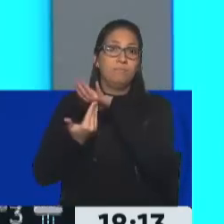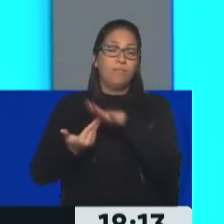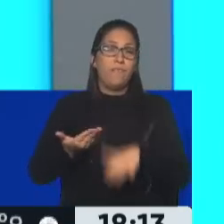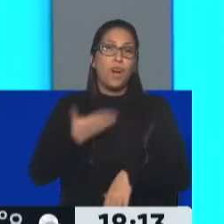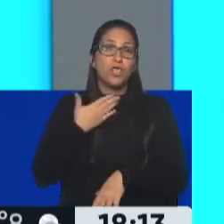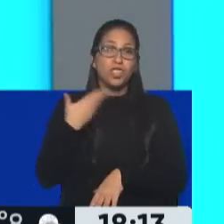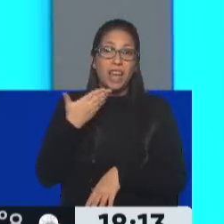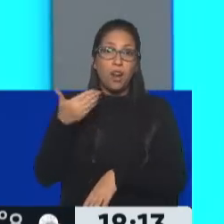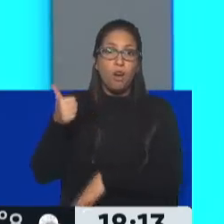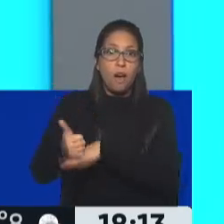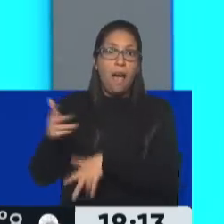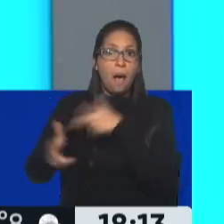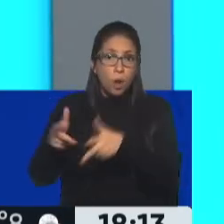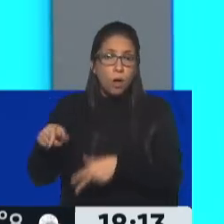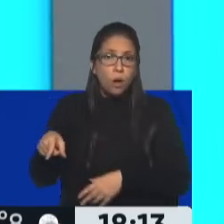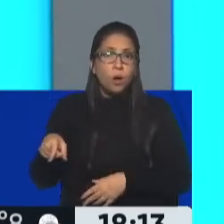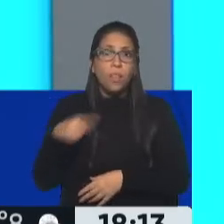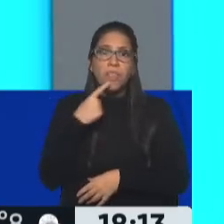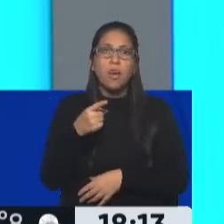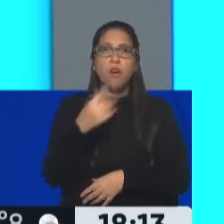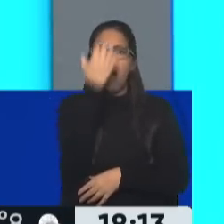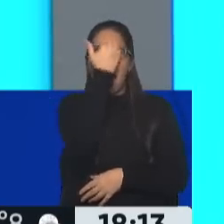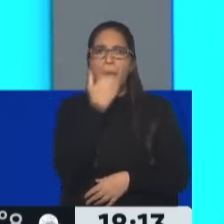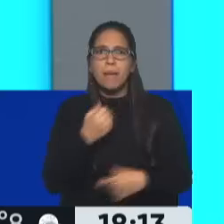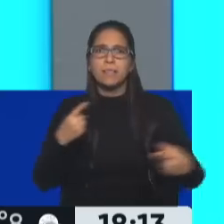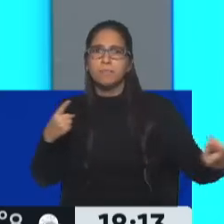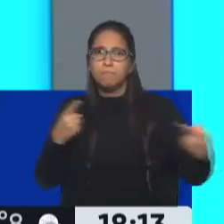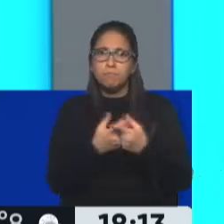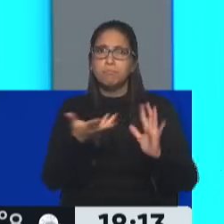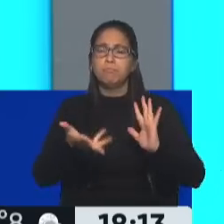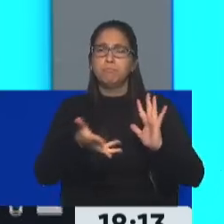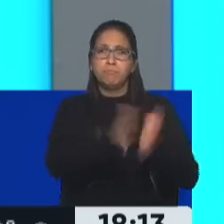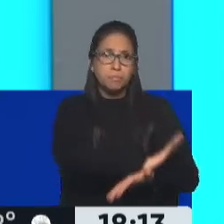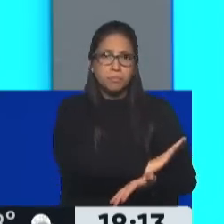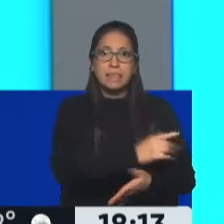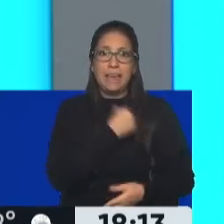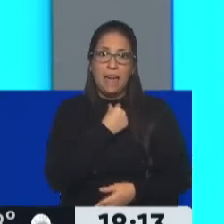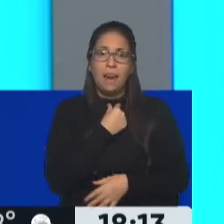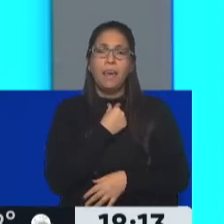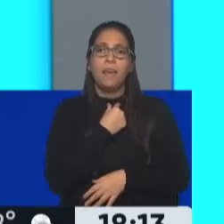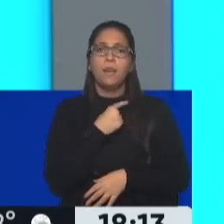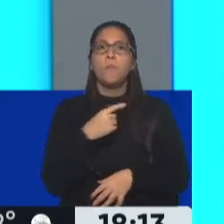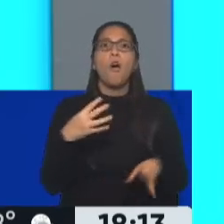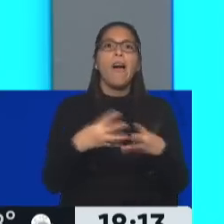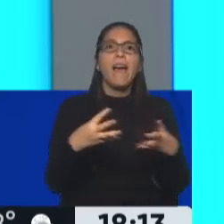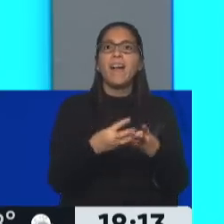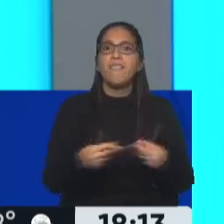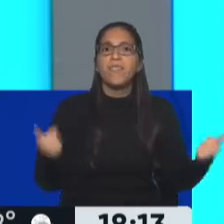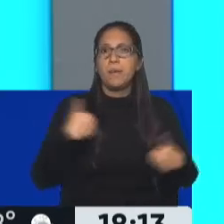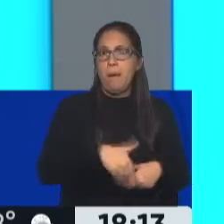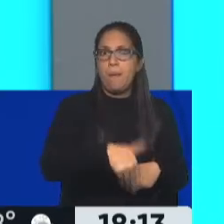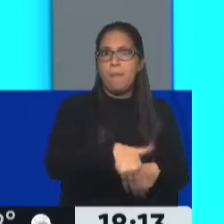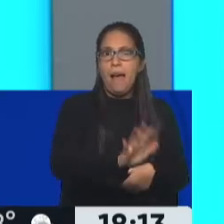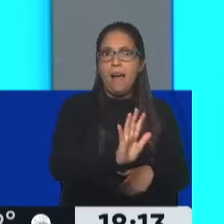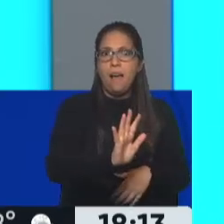ejército, habló de terminar con el Hamas, o esto que plantean el gobierno israelí, ¿no? De decir que la guerra se va a terminar, o al menos un sector,